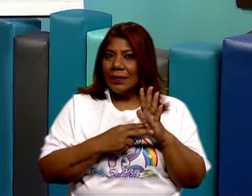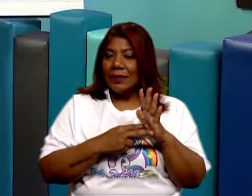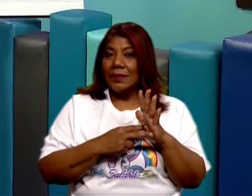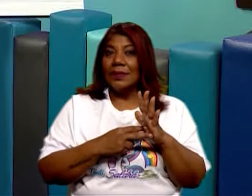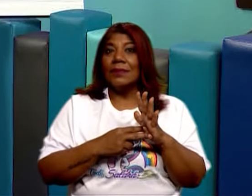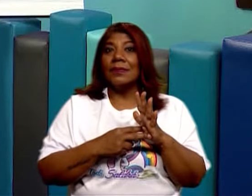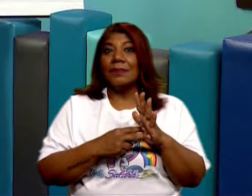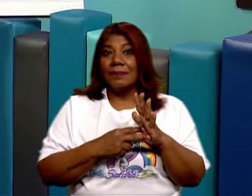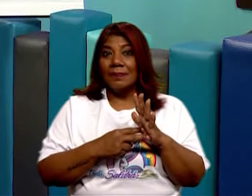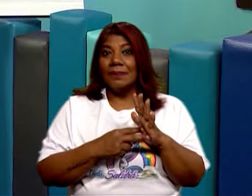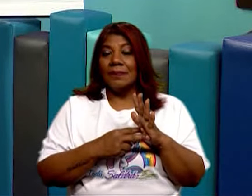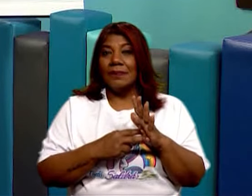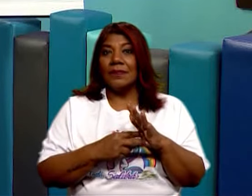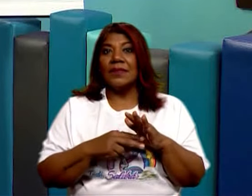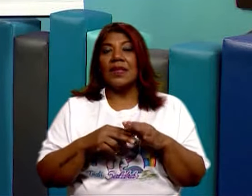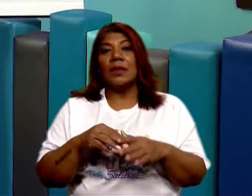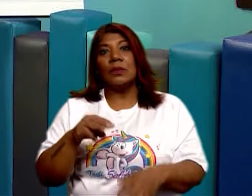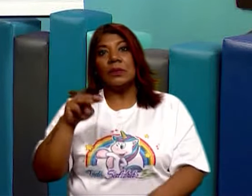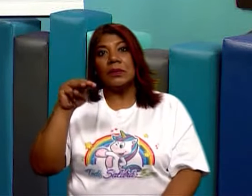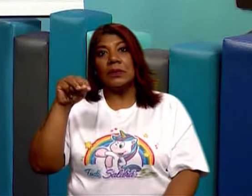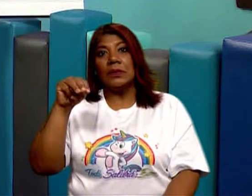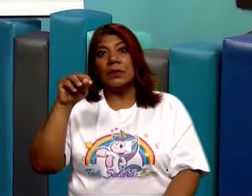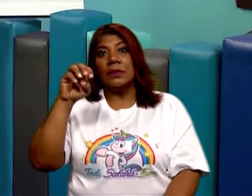cordillera, en una meseta, en una